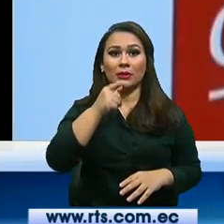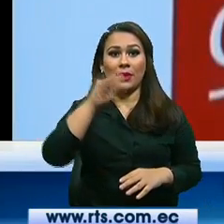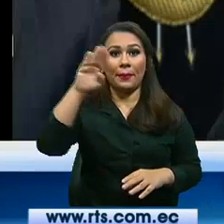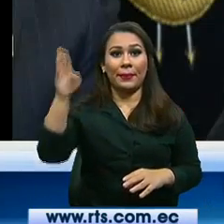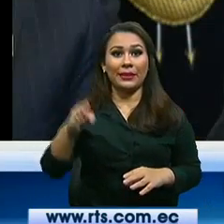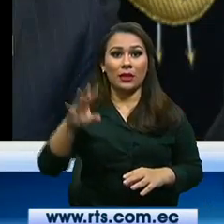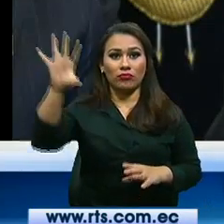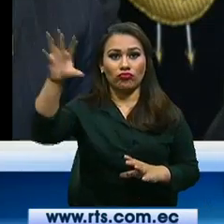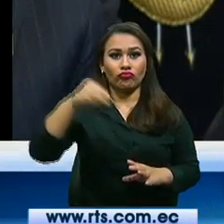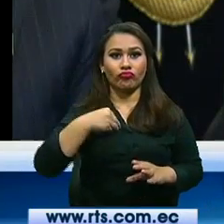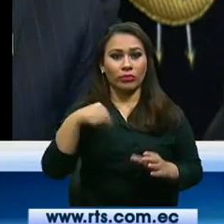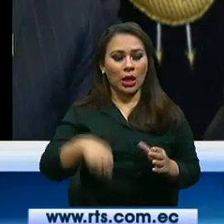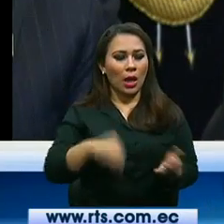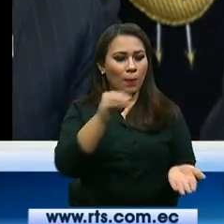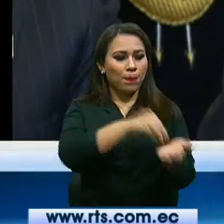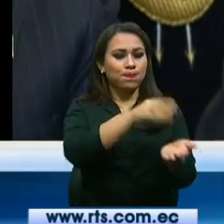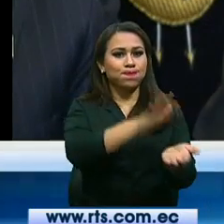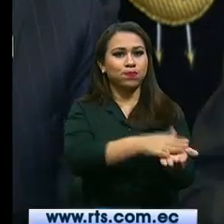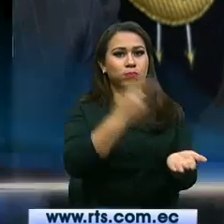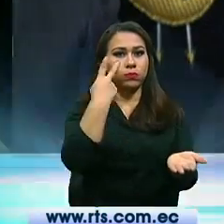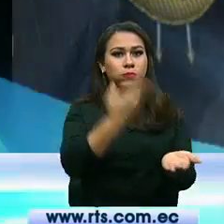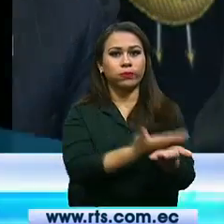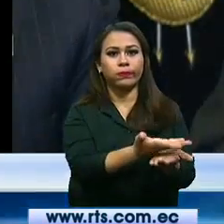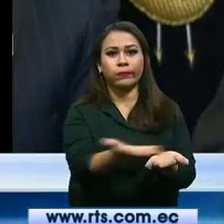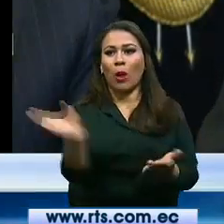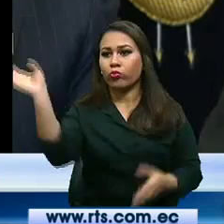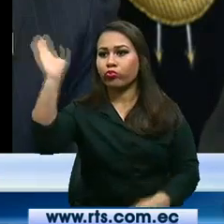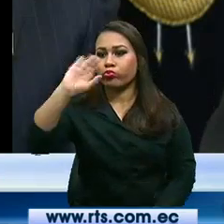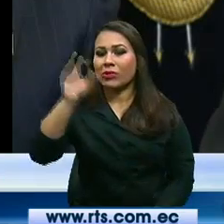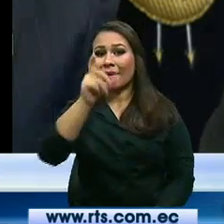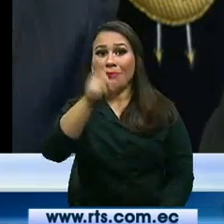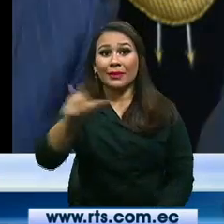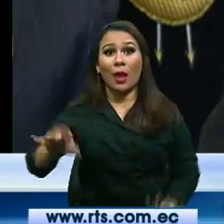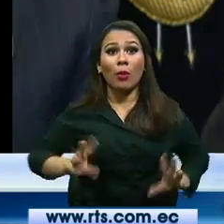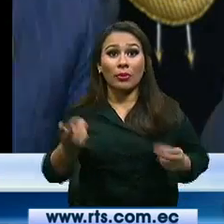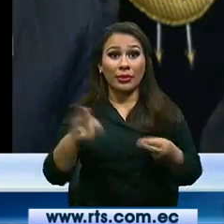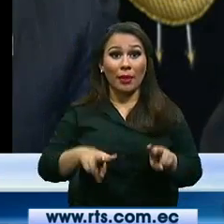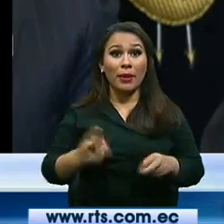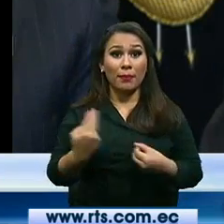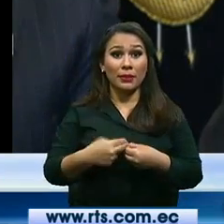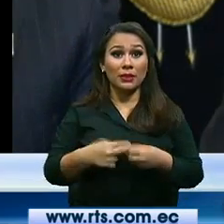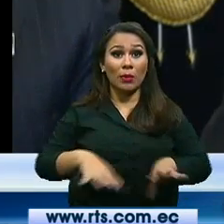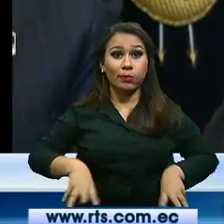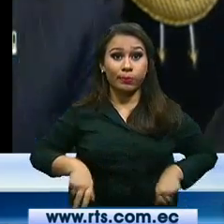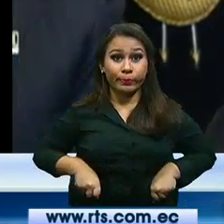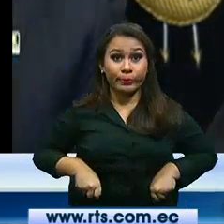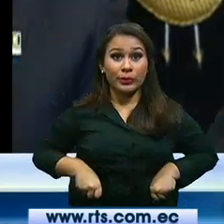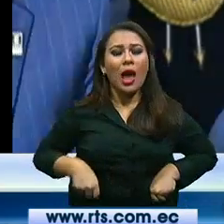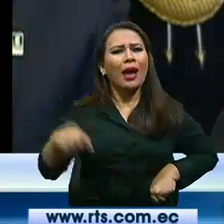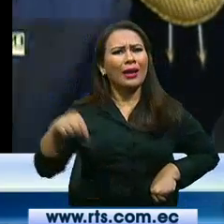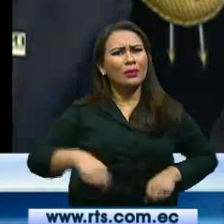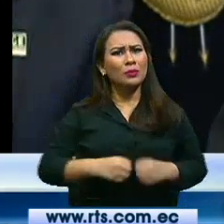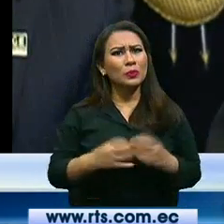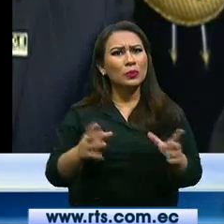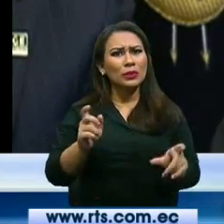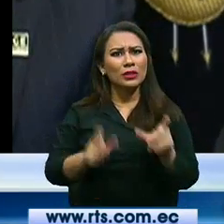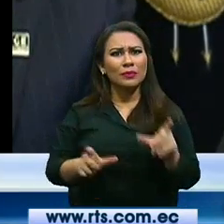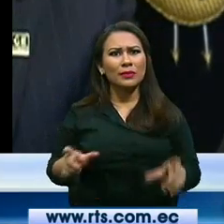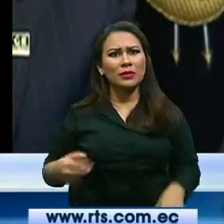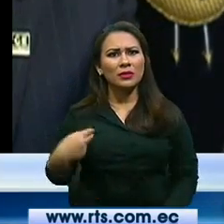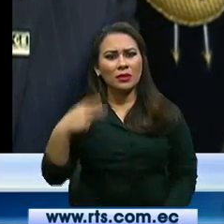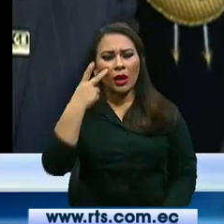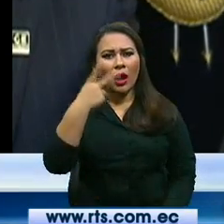personas. Evidencias que van a permitir que estos actos de corrupción sean sometidos a juicio y